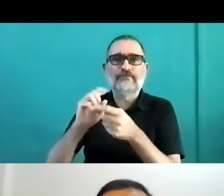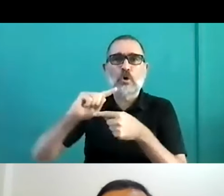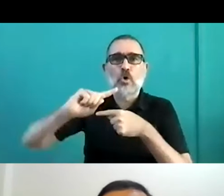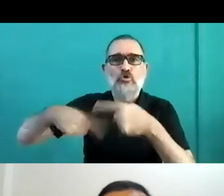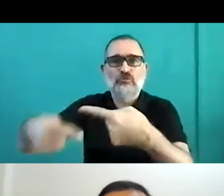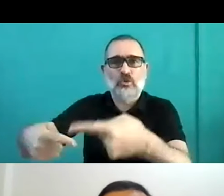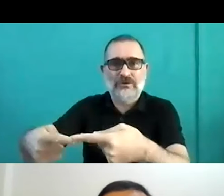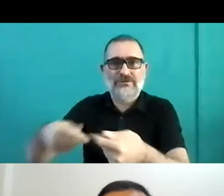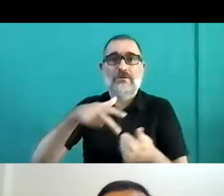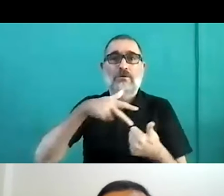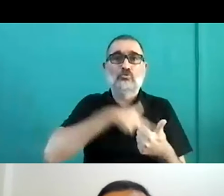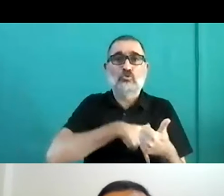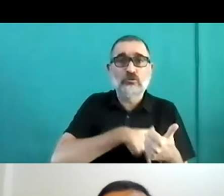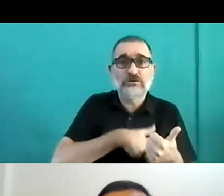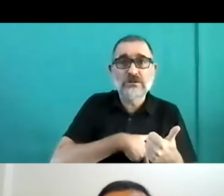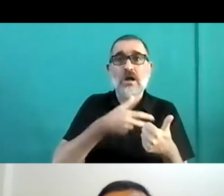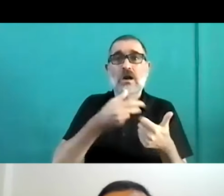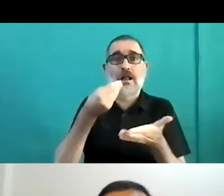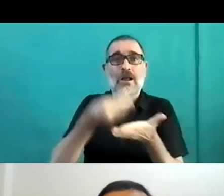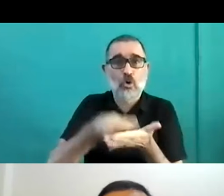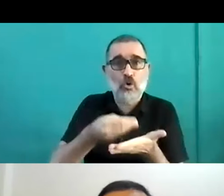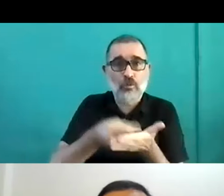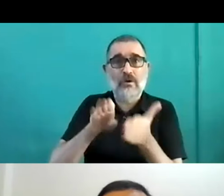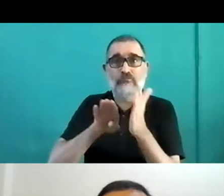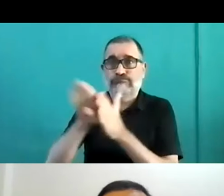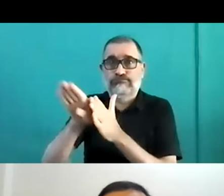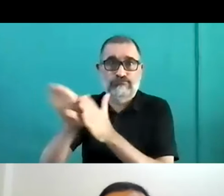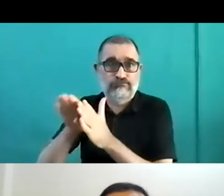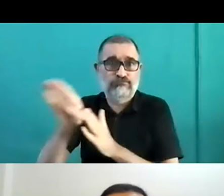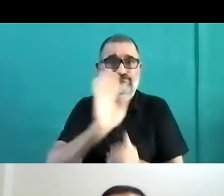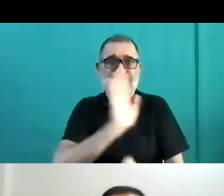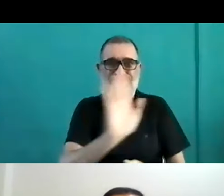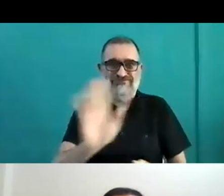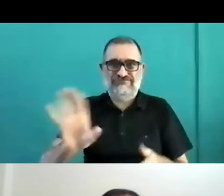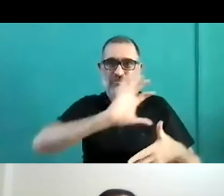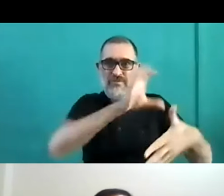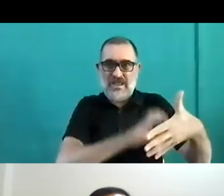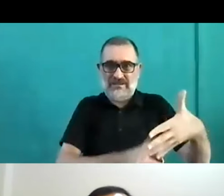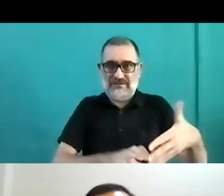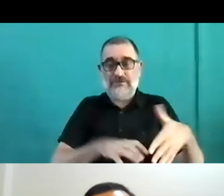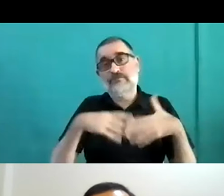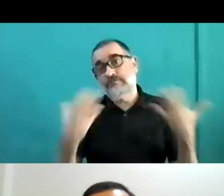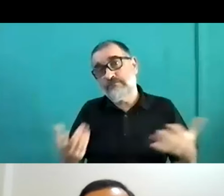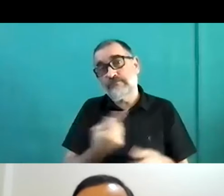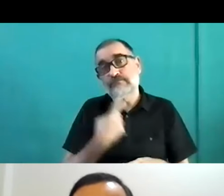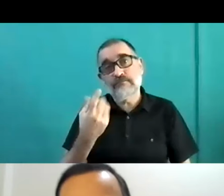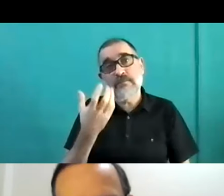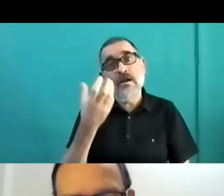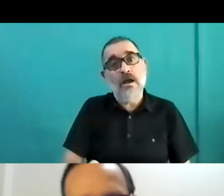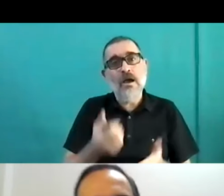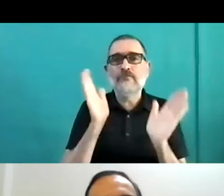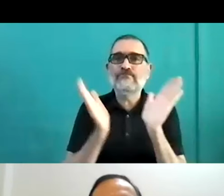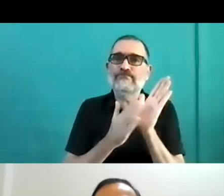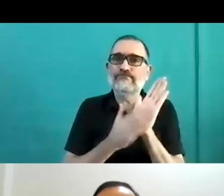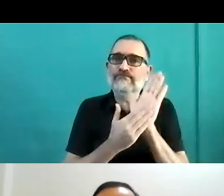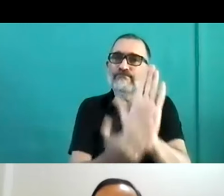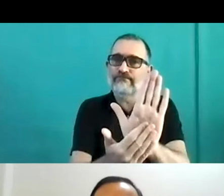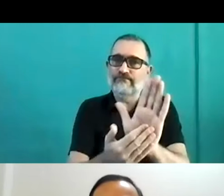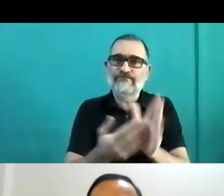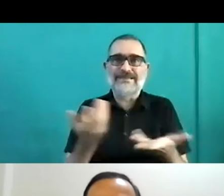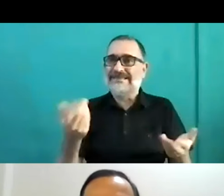aproximadamente una cuarta parte de los casos de epilepsia son prevenibles y que el 70% de los afectados pueden